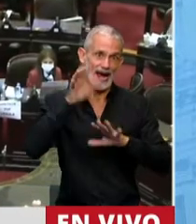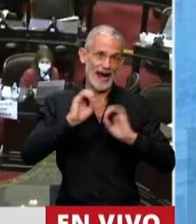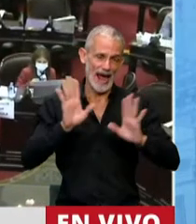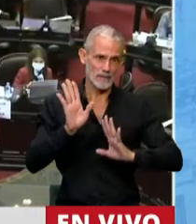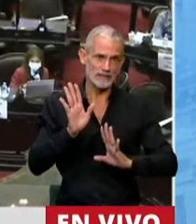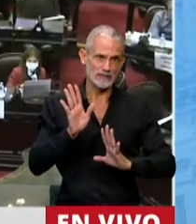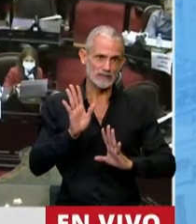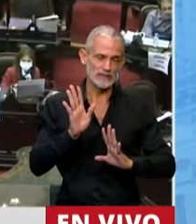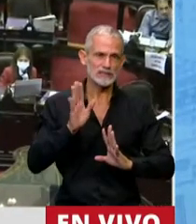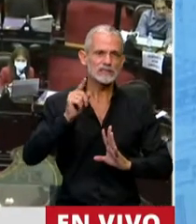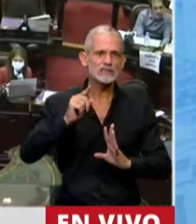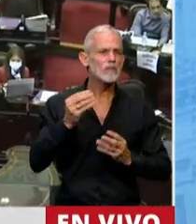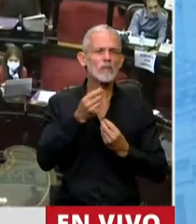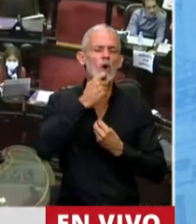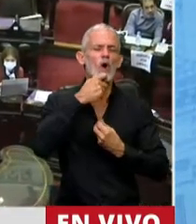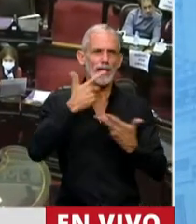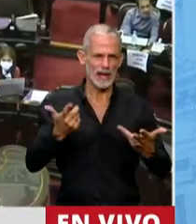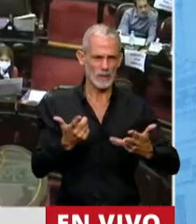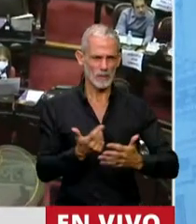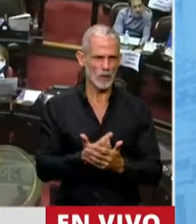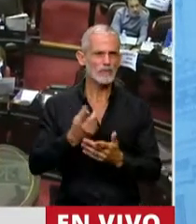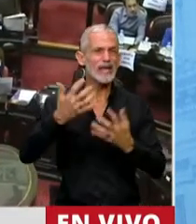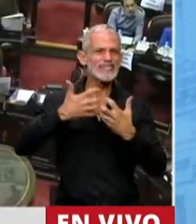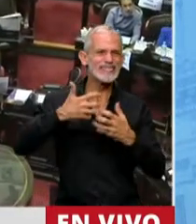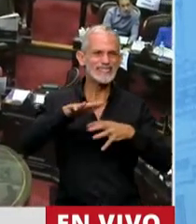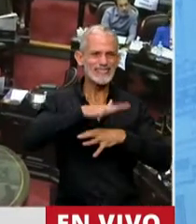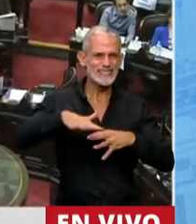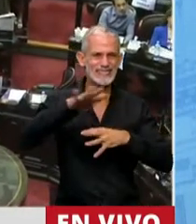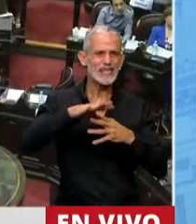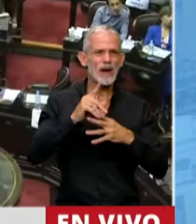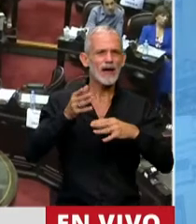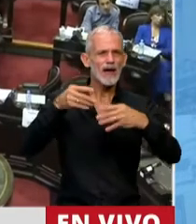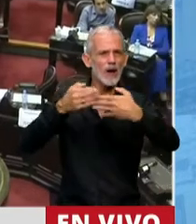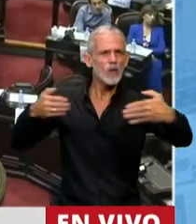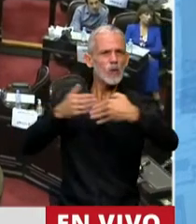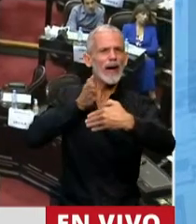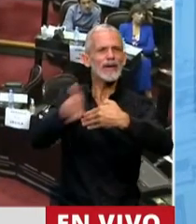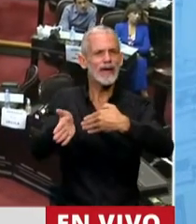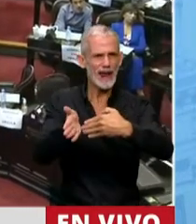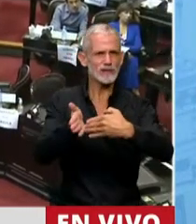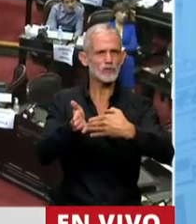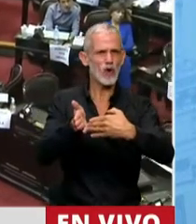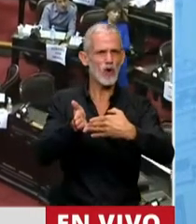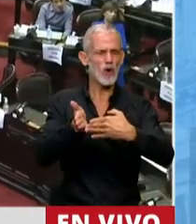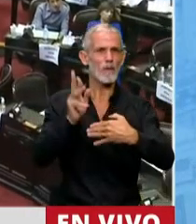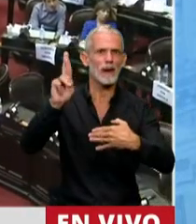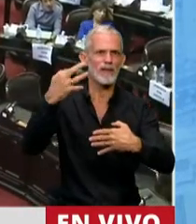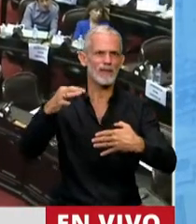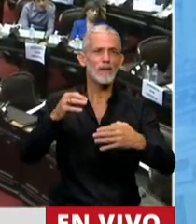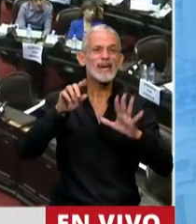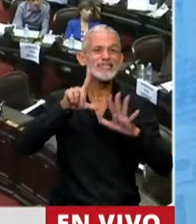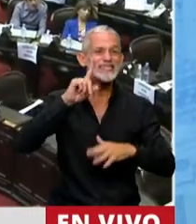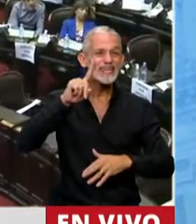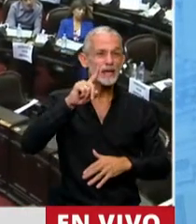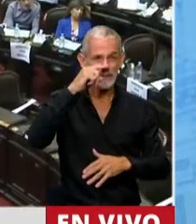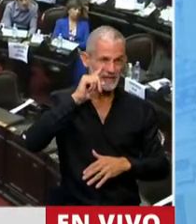tienen que ver por ejemplo con el sistema de ingreso administrado a mi provincia ustedes saben que más de 7 mil